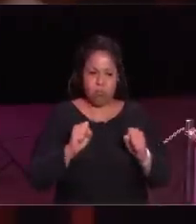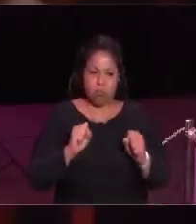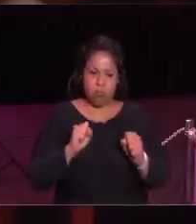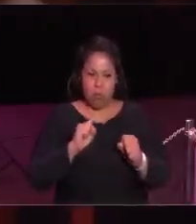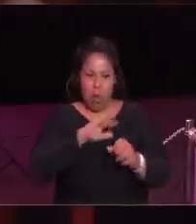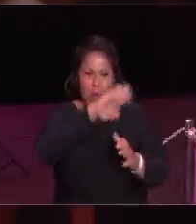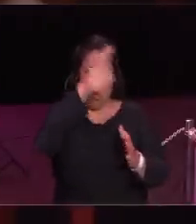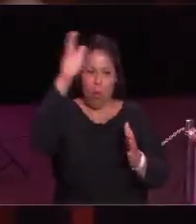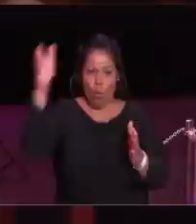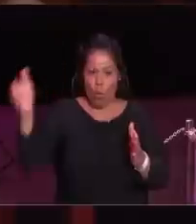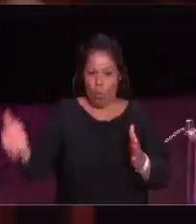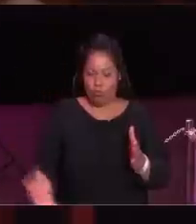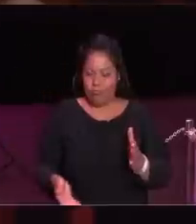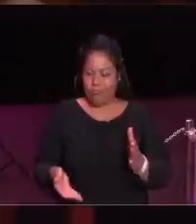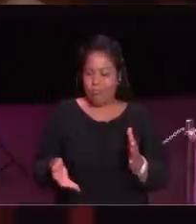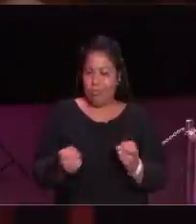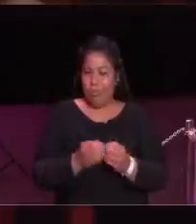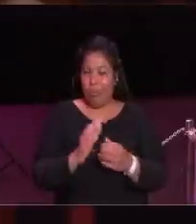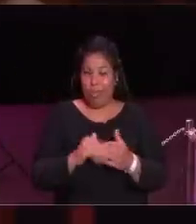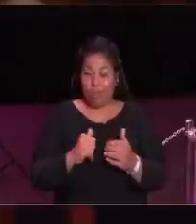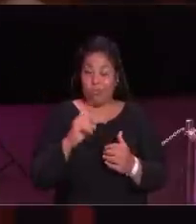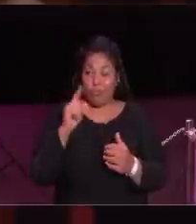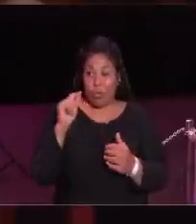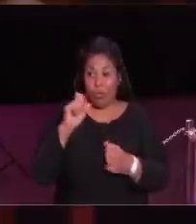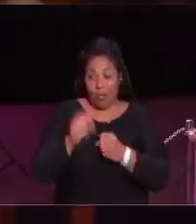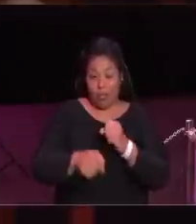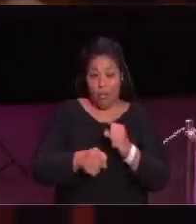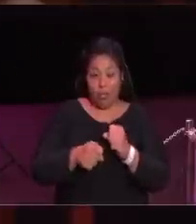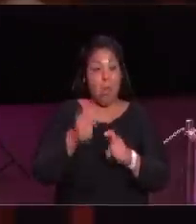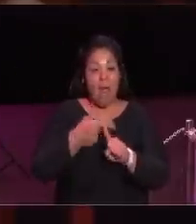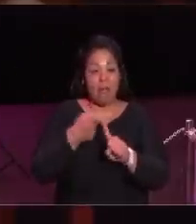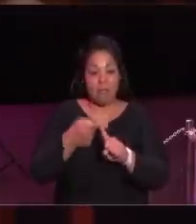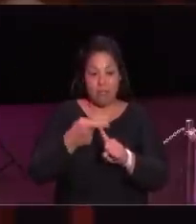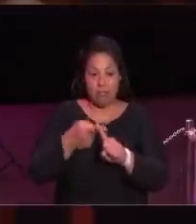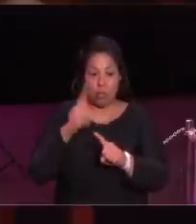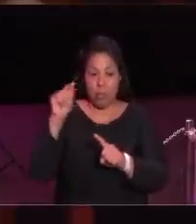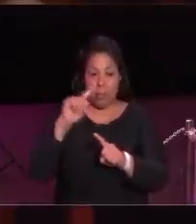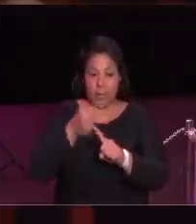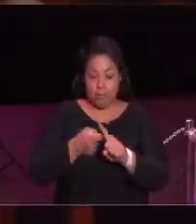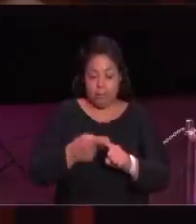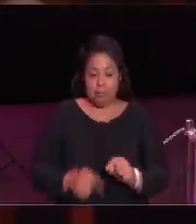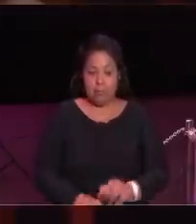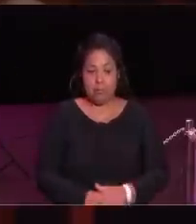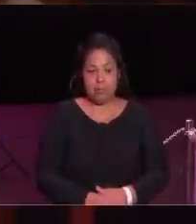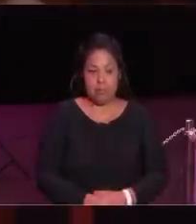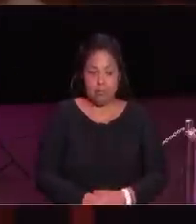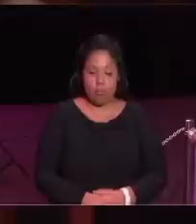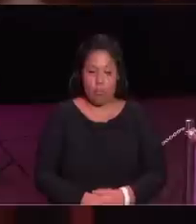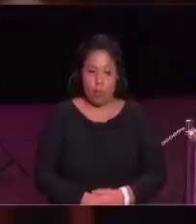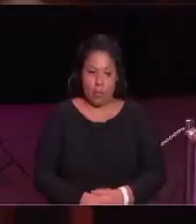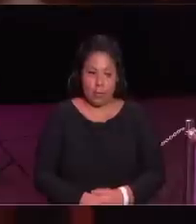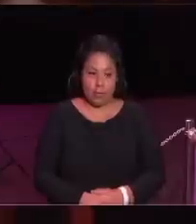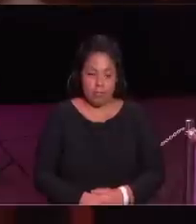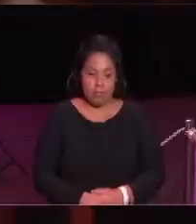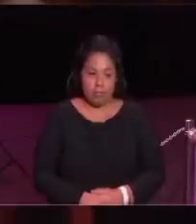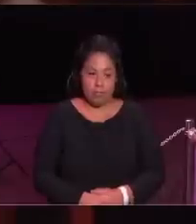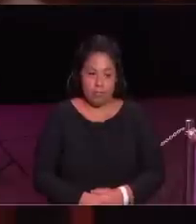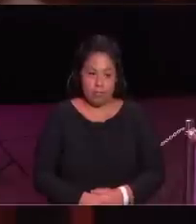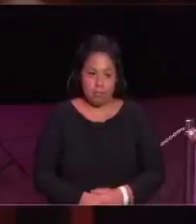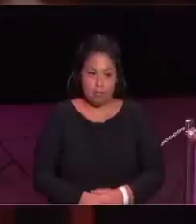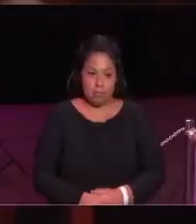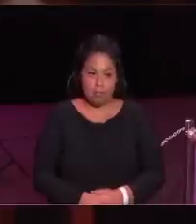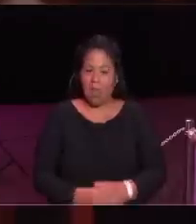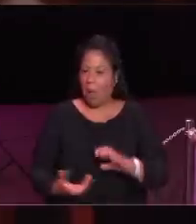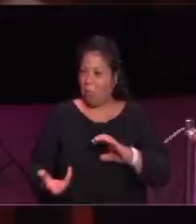20 meses hemos experimentado una pandemia que sacudió al mundo entero.